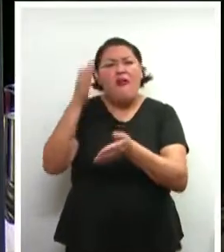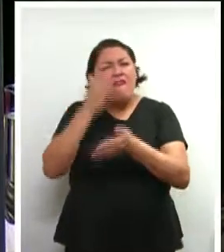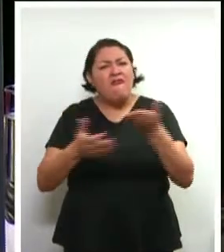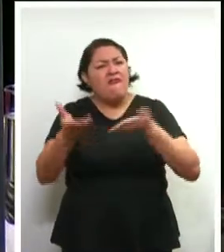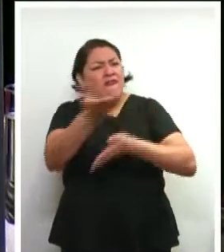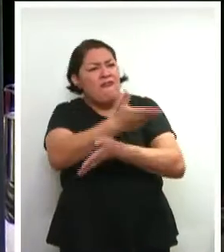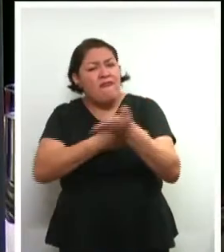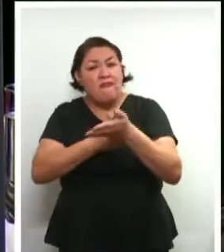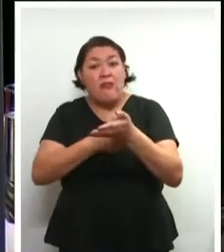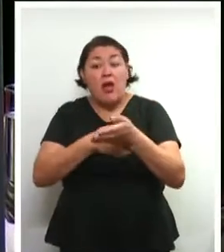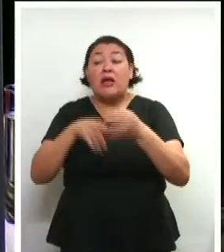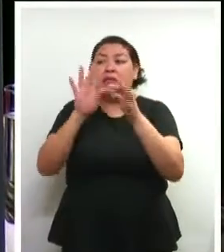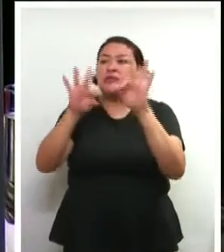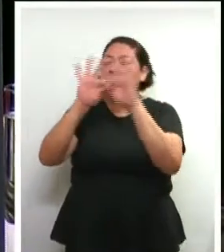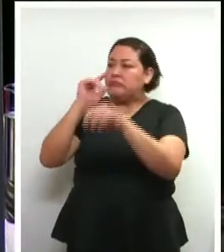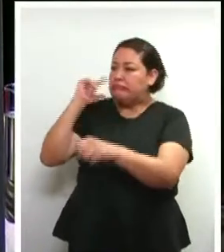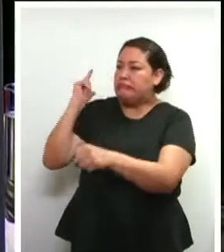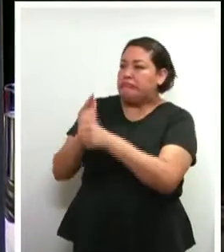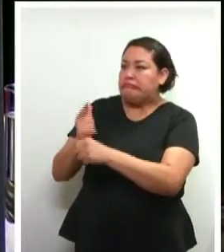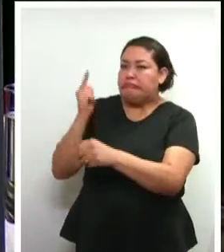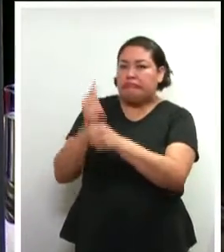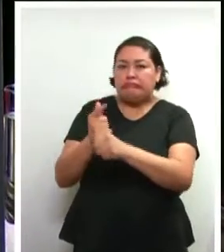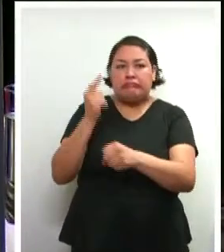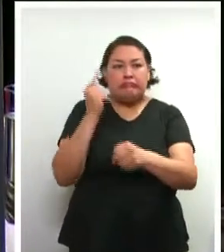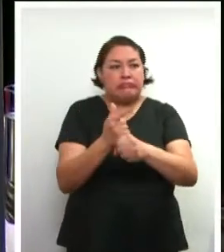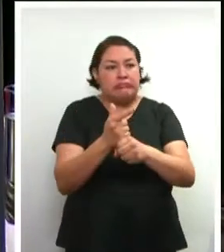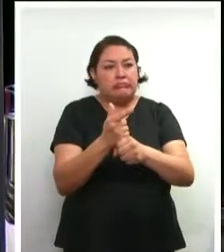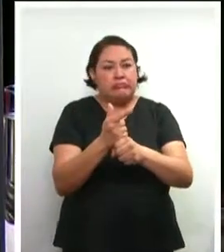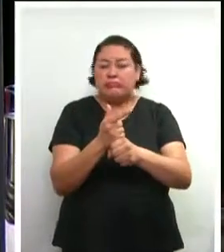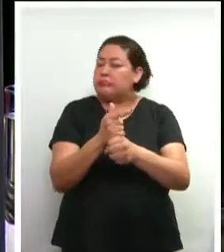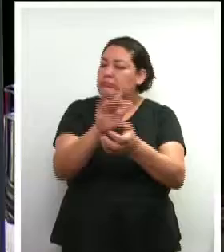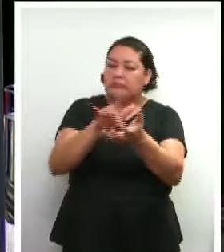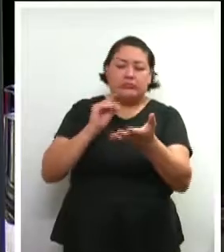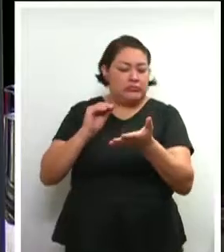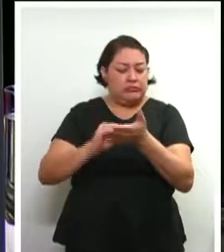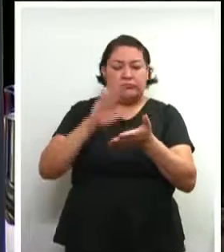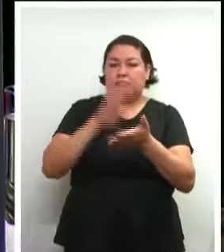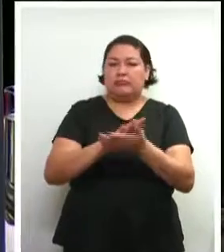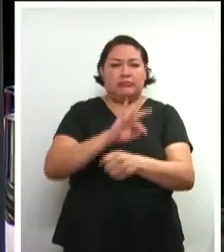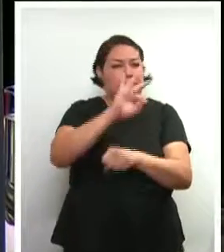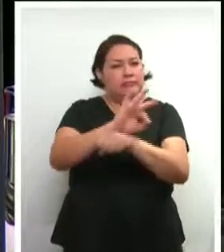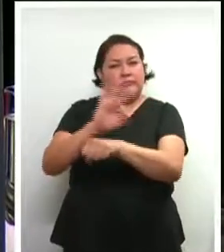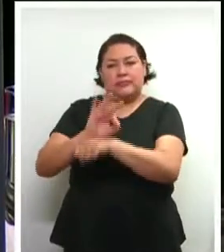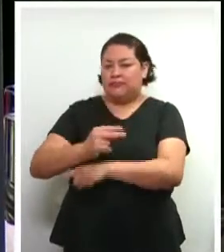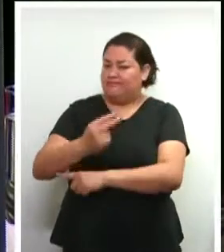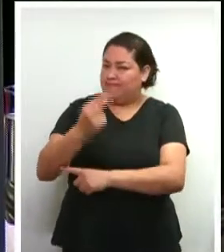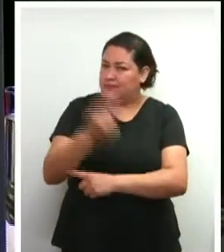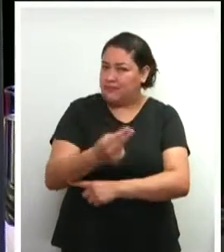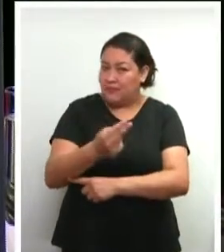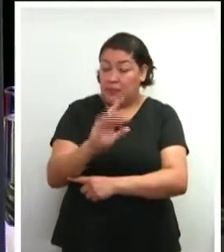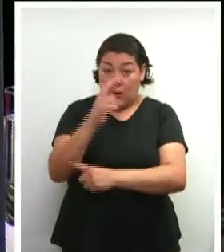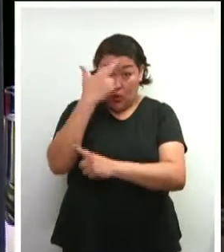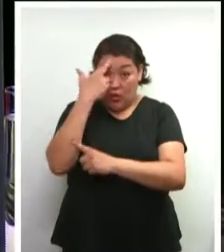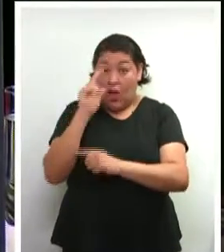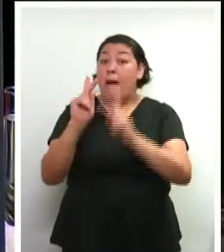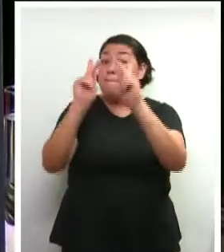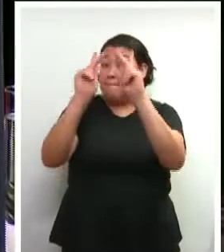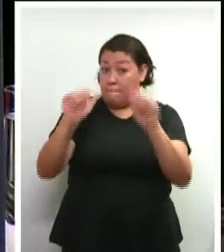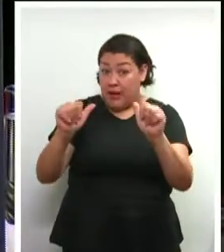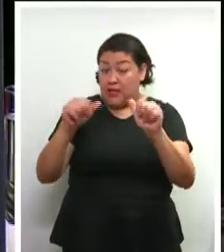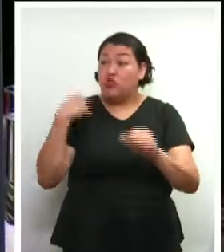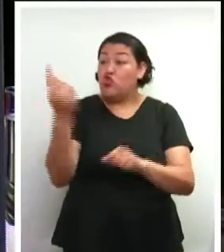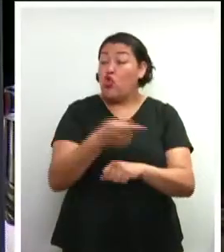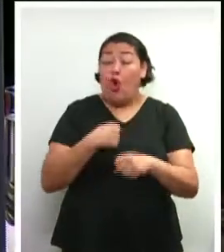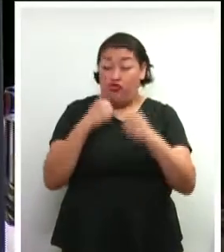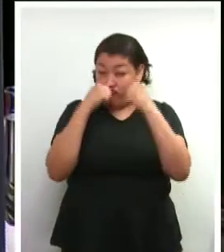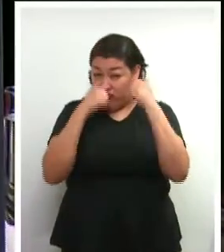notarlo, hay que caer en cuenta y hay que actuar en consecuencia. La paz, la seguridad y la grandeza y el